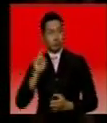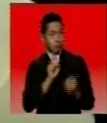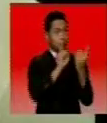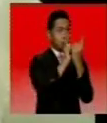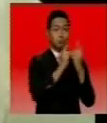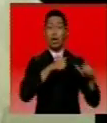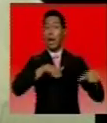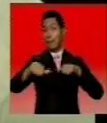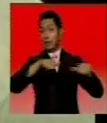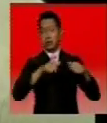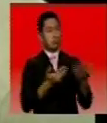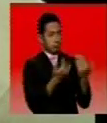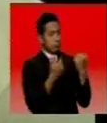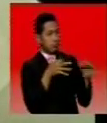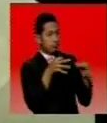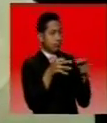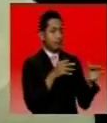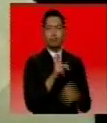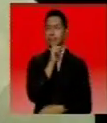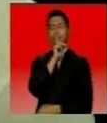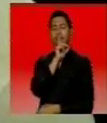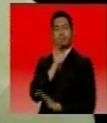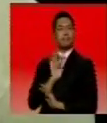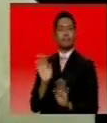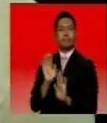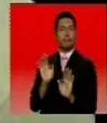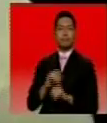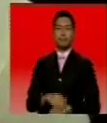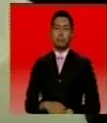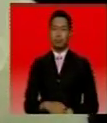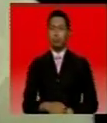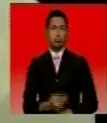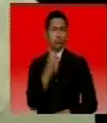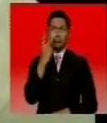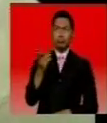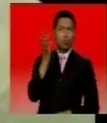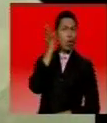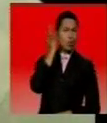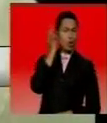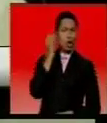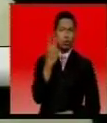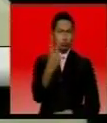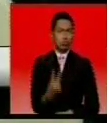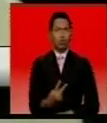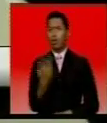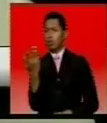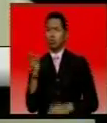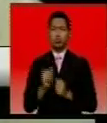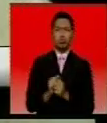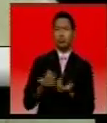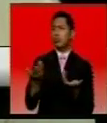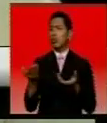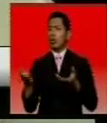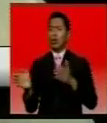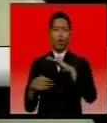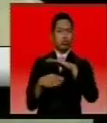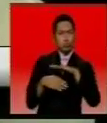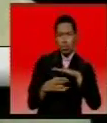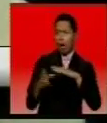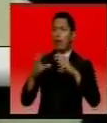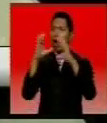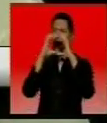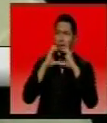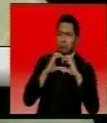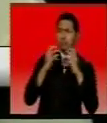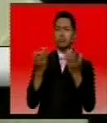declaraciones. Se veían porque ellas siempre, desde el momento que se hospedaron en el hostal, preparaban que sí, hamburguesas para vender